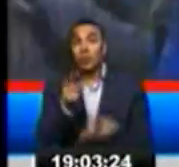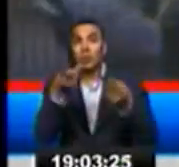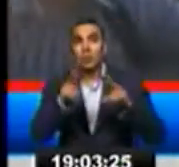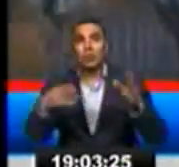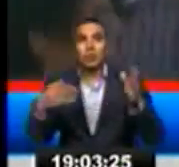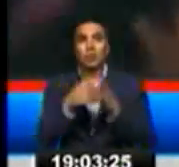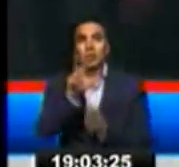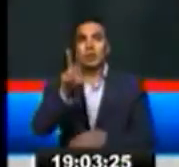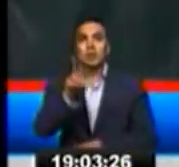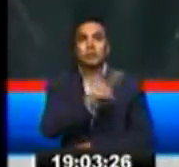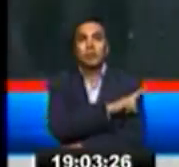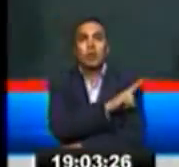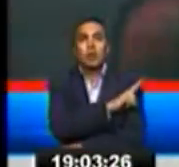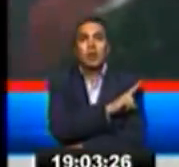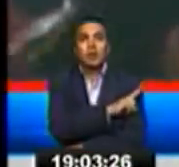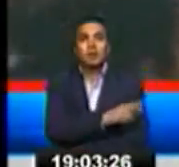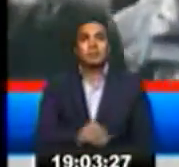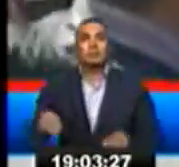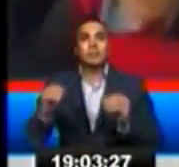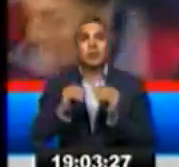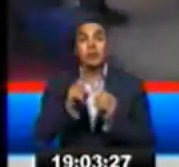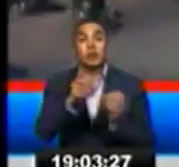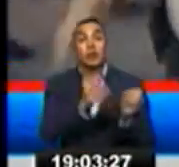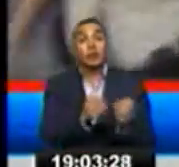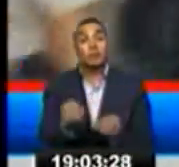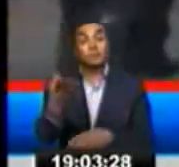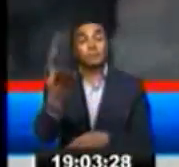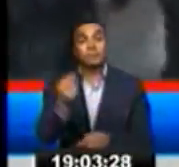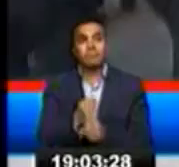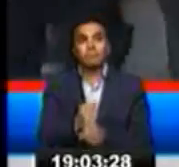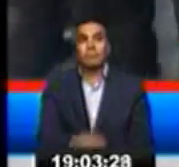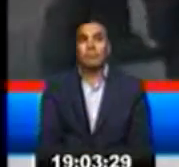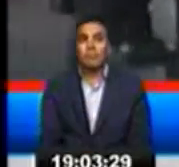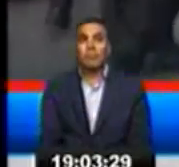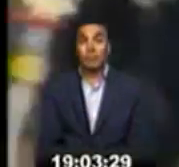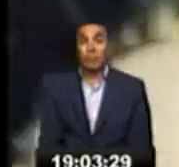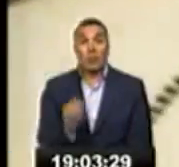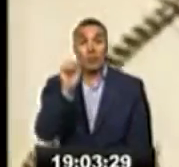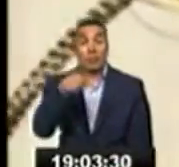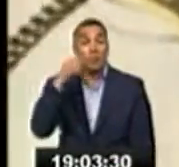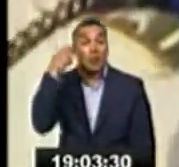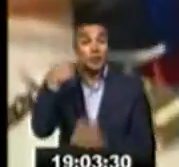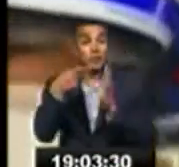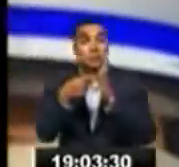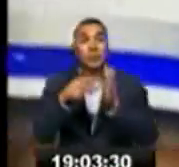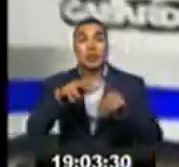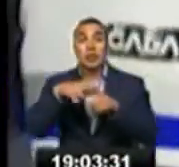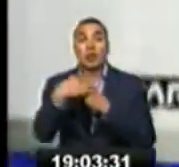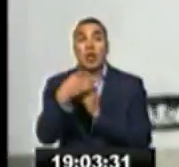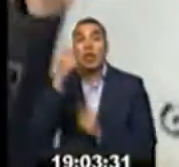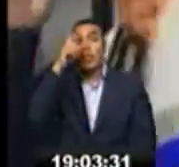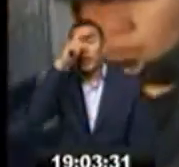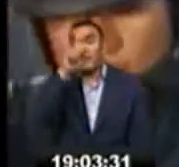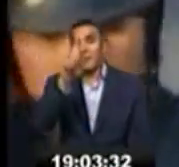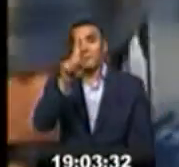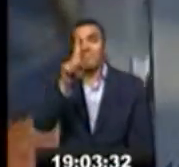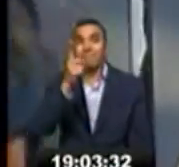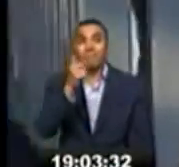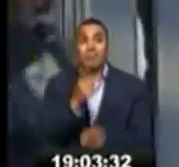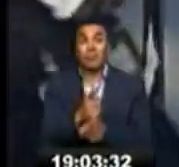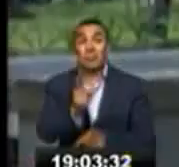contra 3 vocales más de ese organismo. Como vemos en imágenes, la situación se complicó a tal punto que